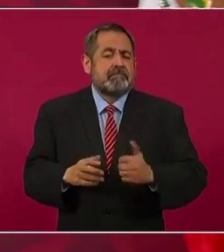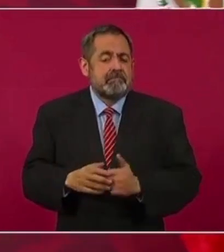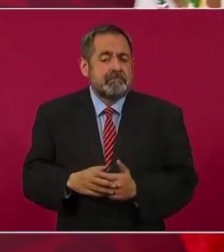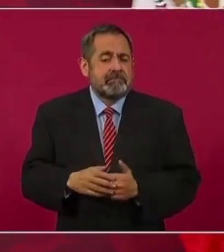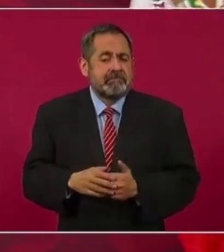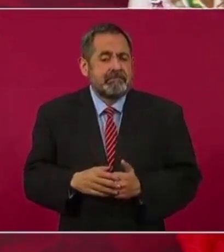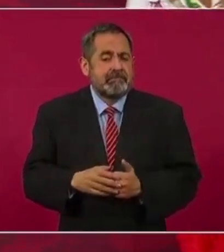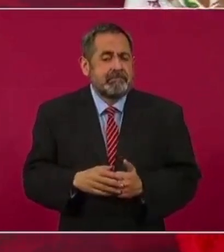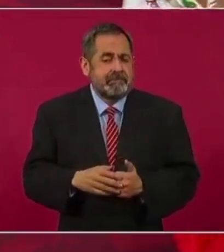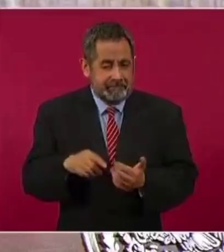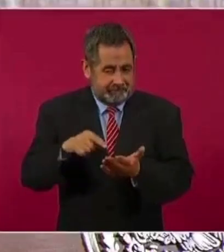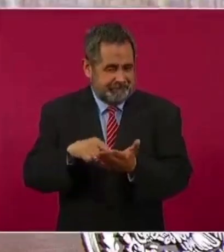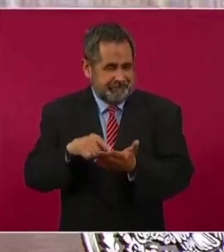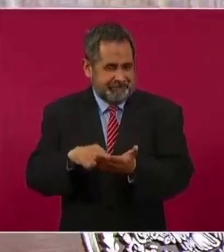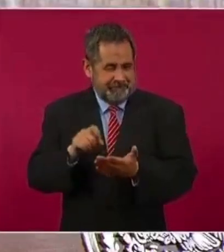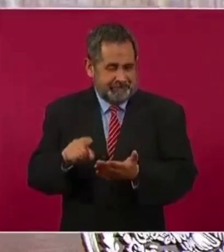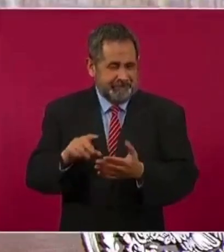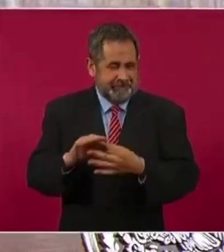esas